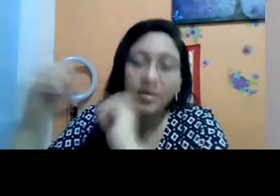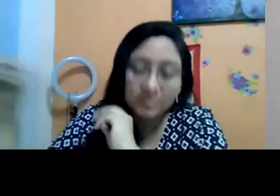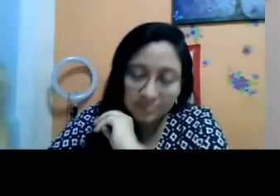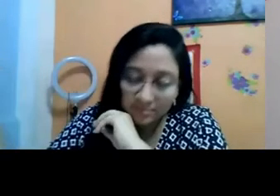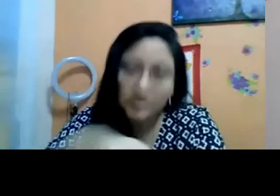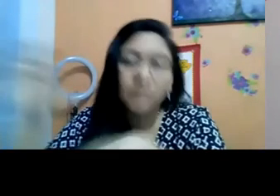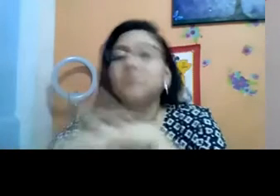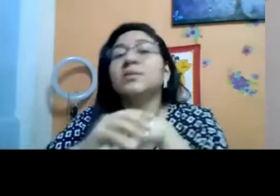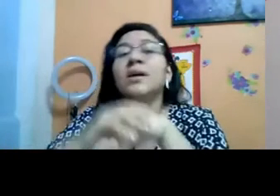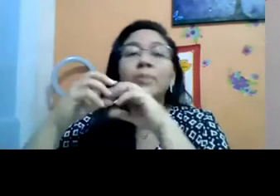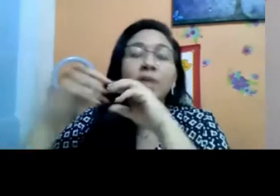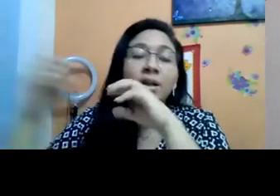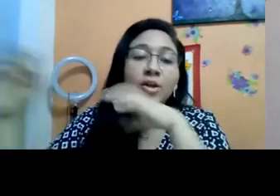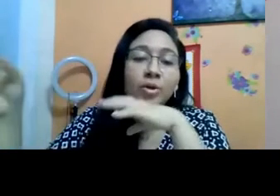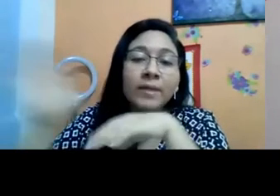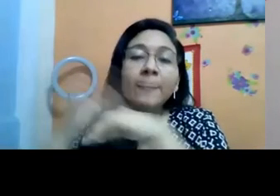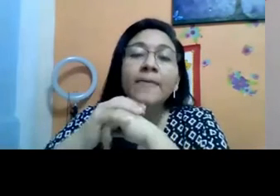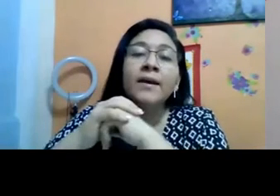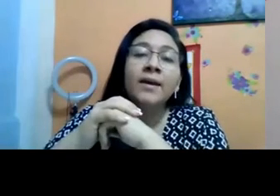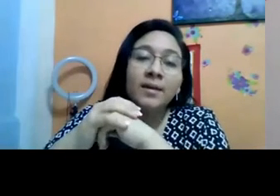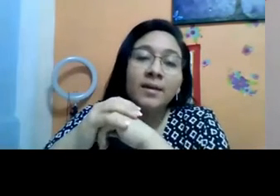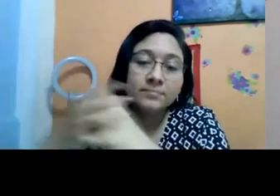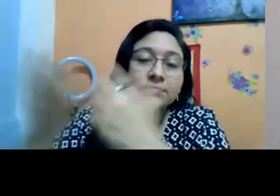de, ya, pones el nombre,